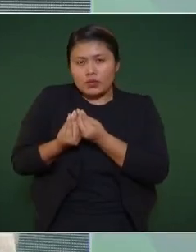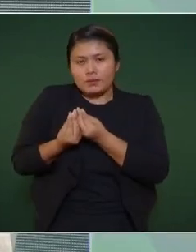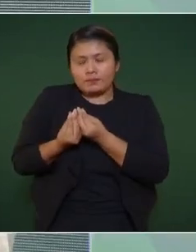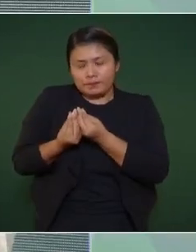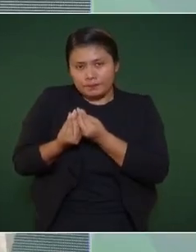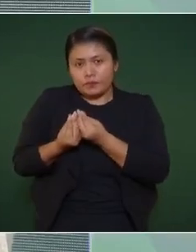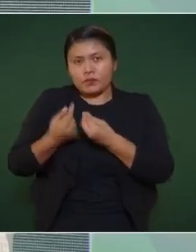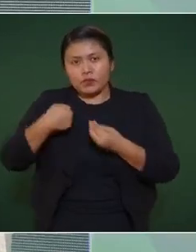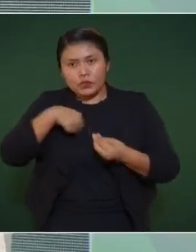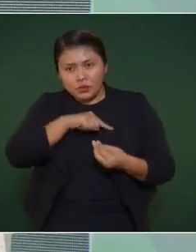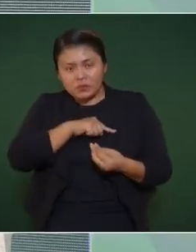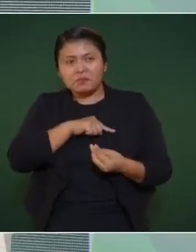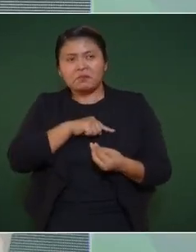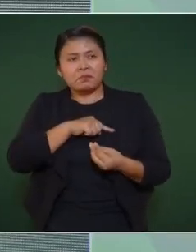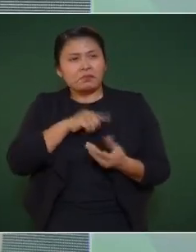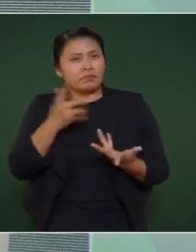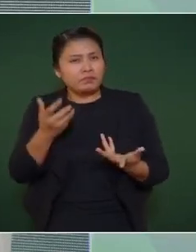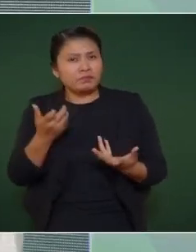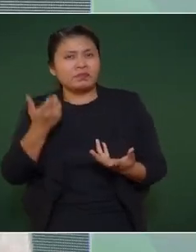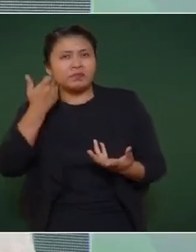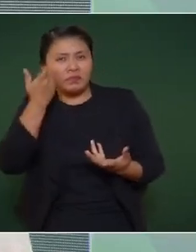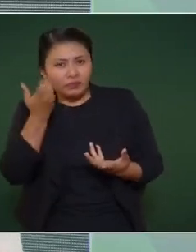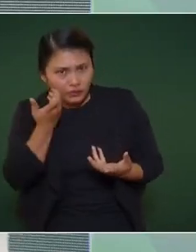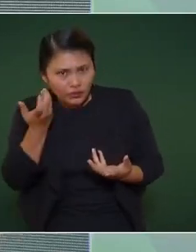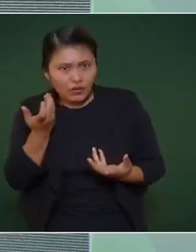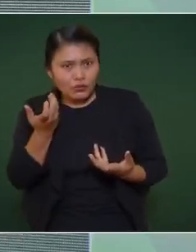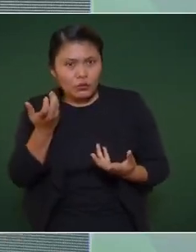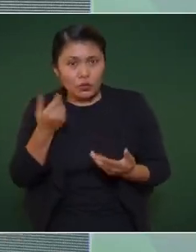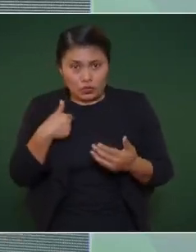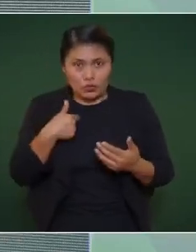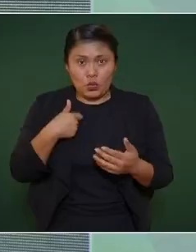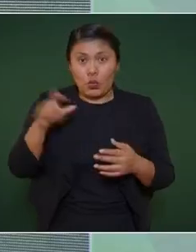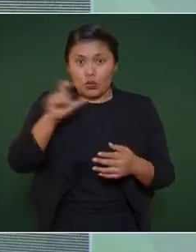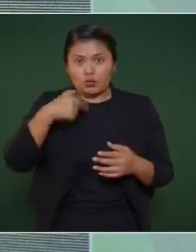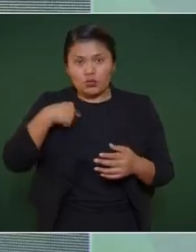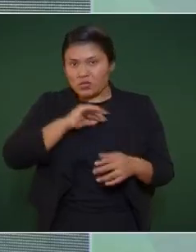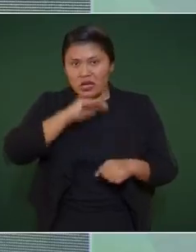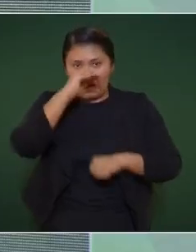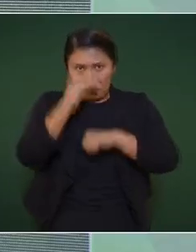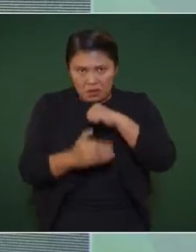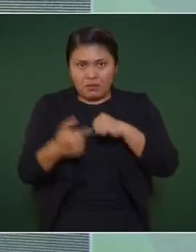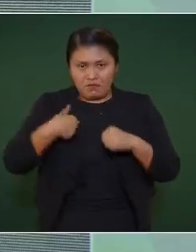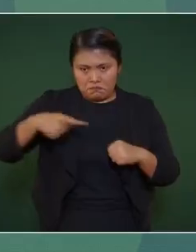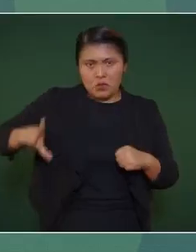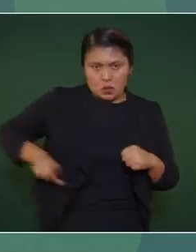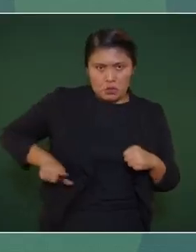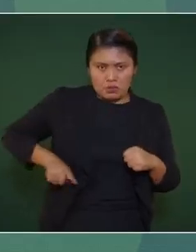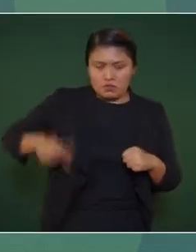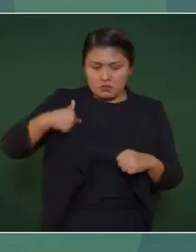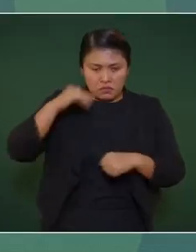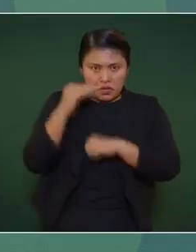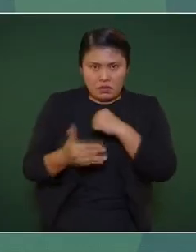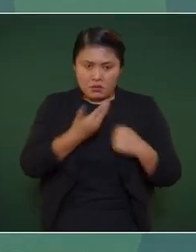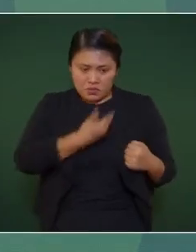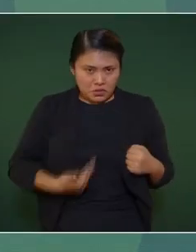vamos a garantizar, antes de que termine mi mandato, el derecho a la salud.